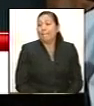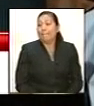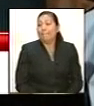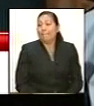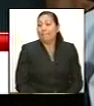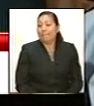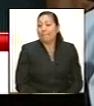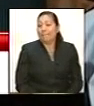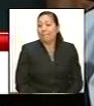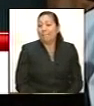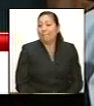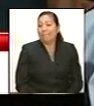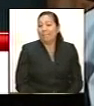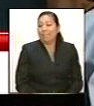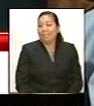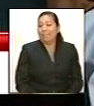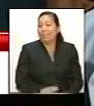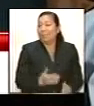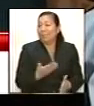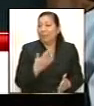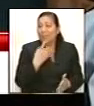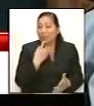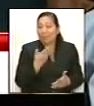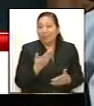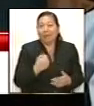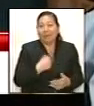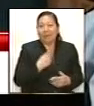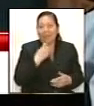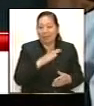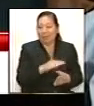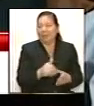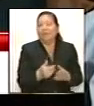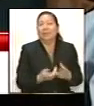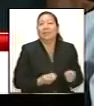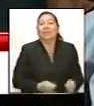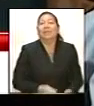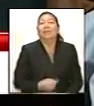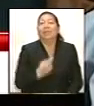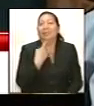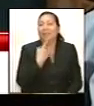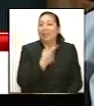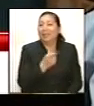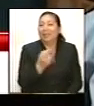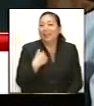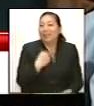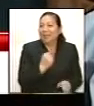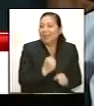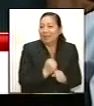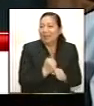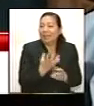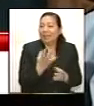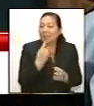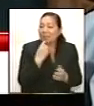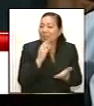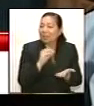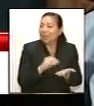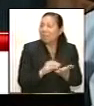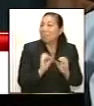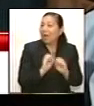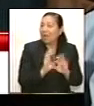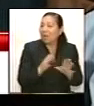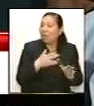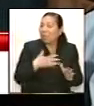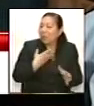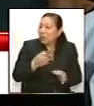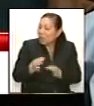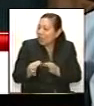O sea, lo que pasa es que en puntual no es por incomodar, solamente que, como digo, como informante y trabajadora, quiero que me quede claro para poder también